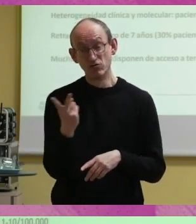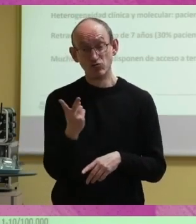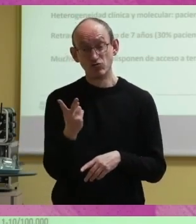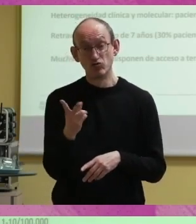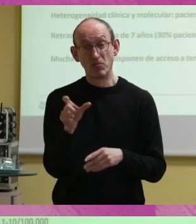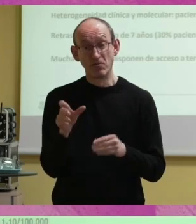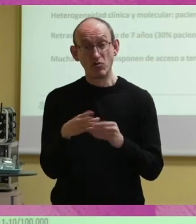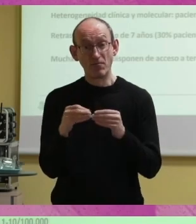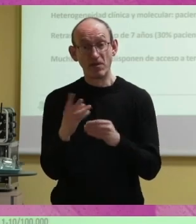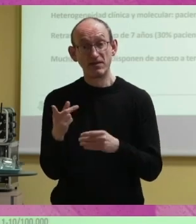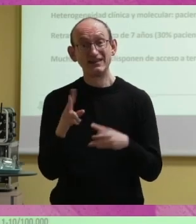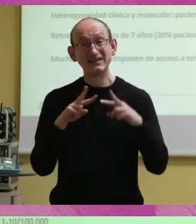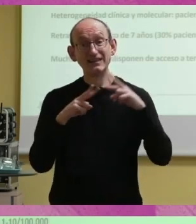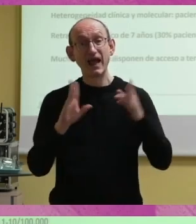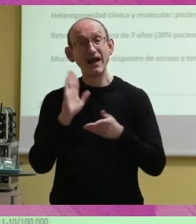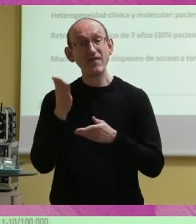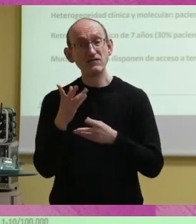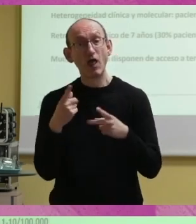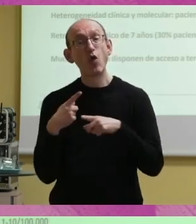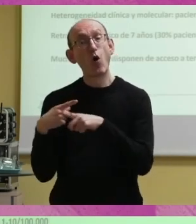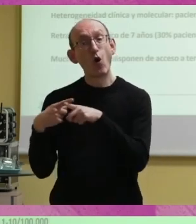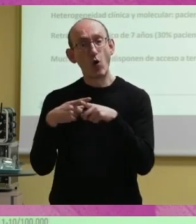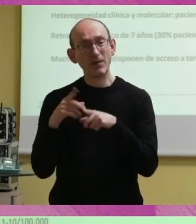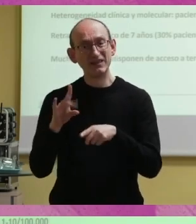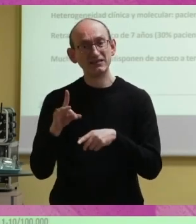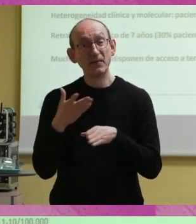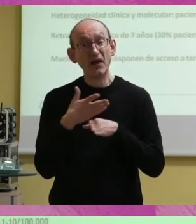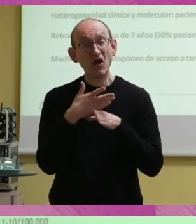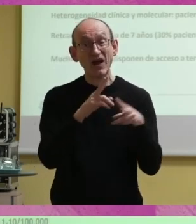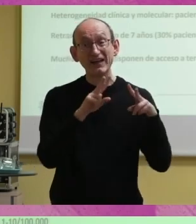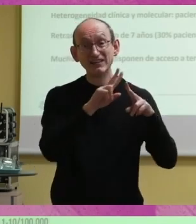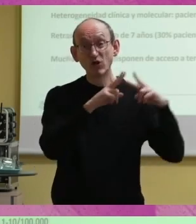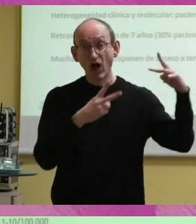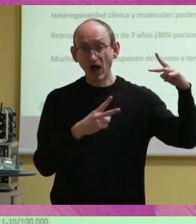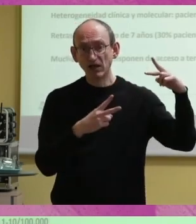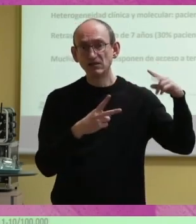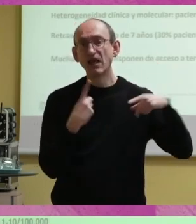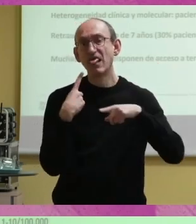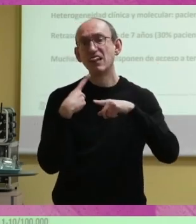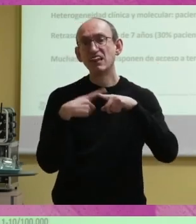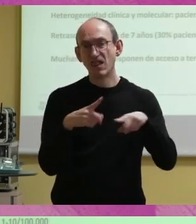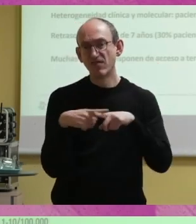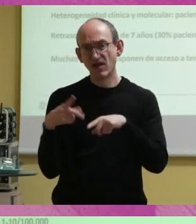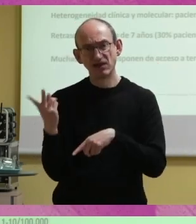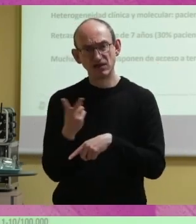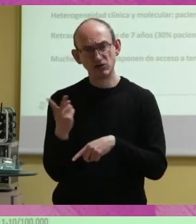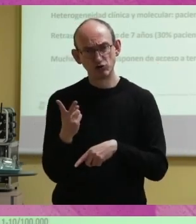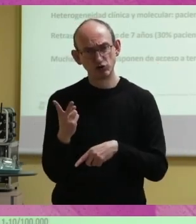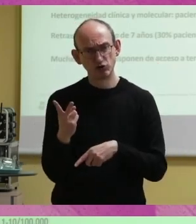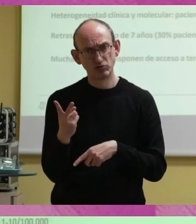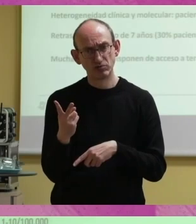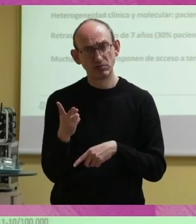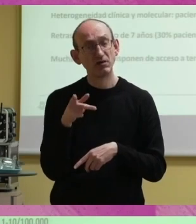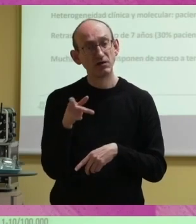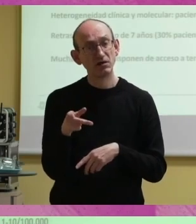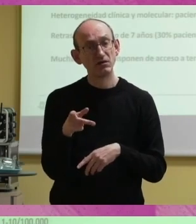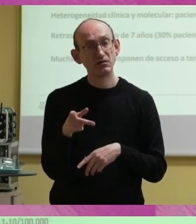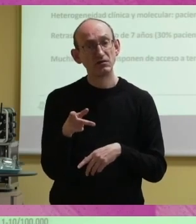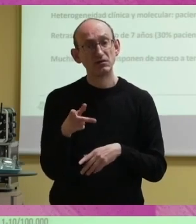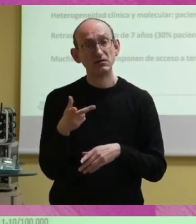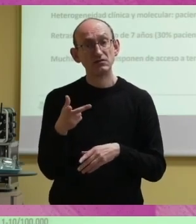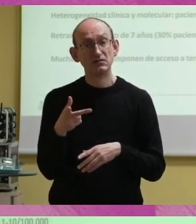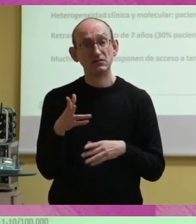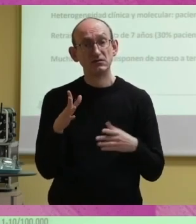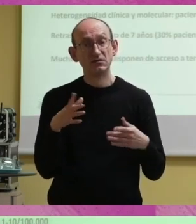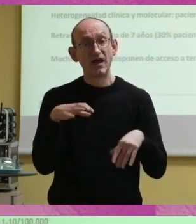comparten el gen que está afectado, pero el resto de genes son distintos entre esos dos pacientes y van a condicionar la forma de